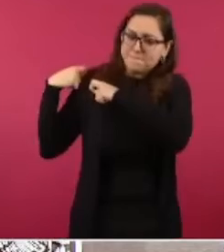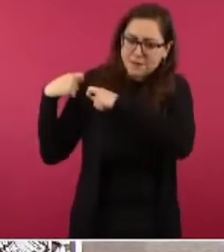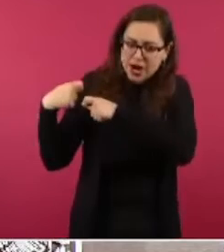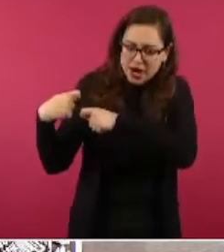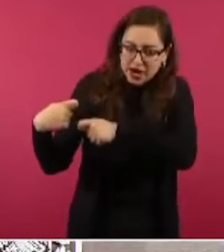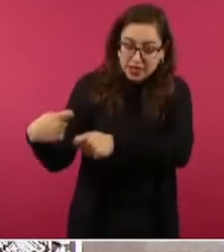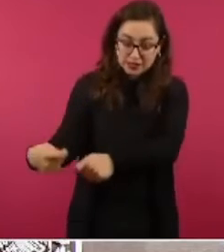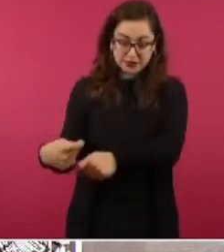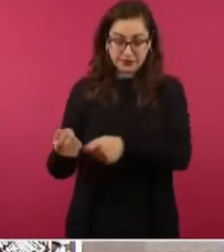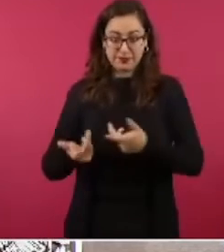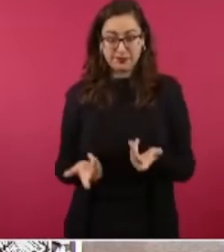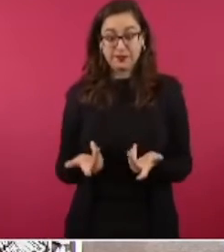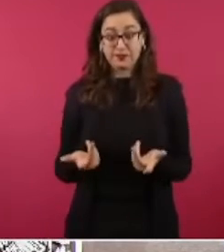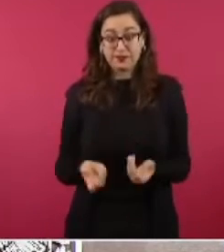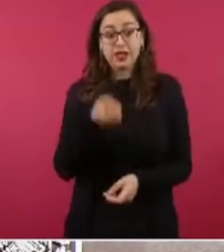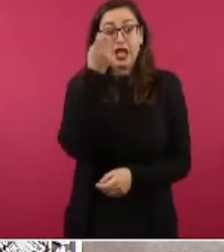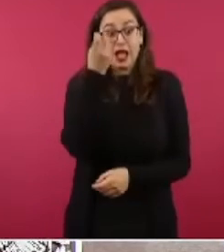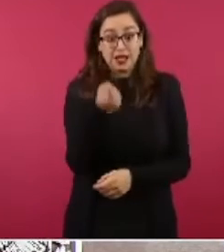y las culturas